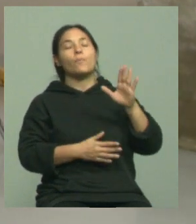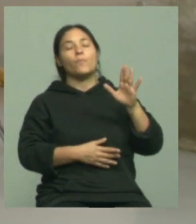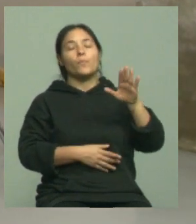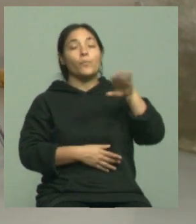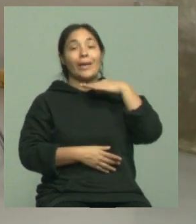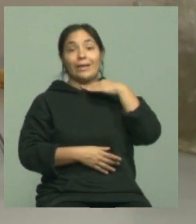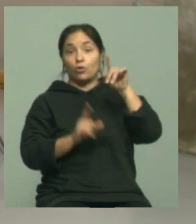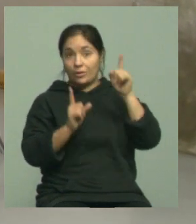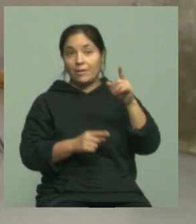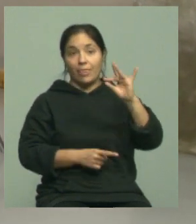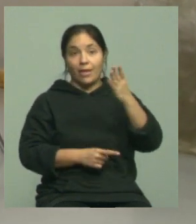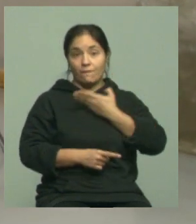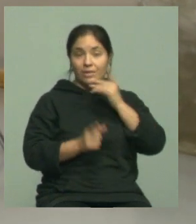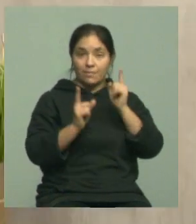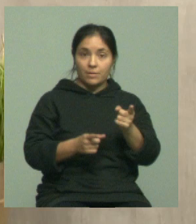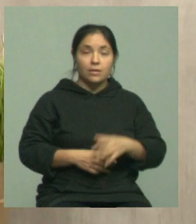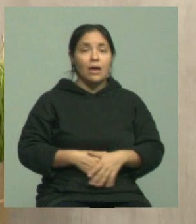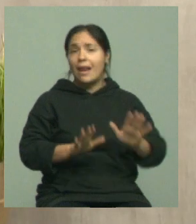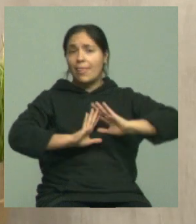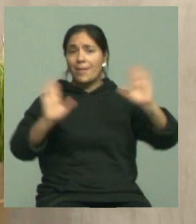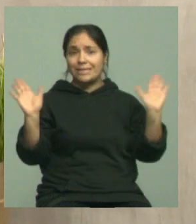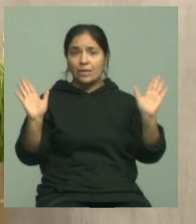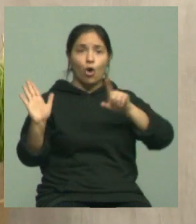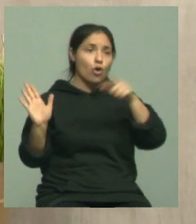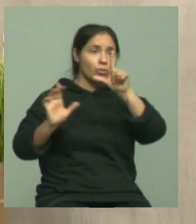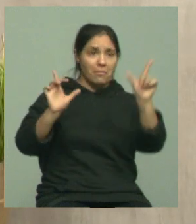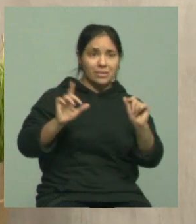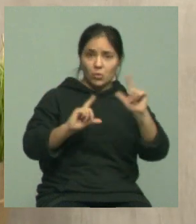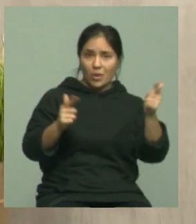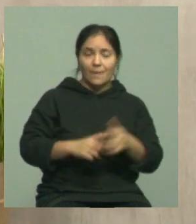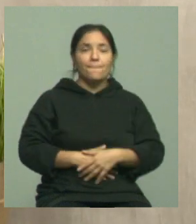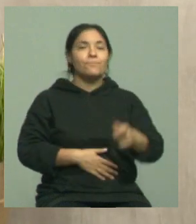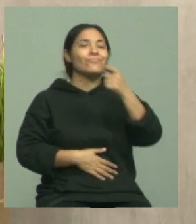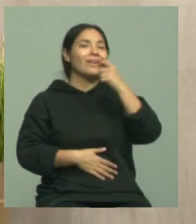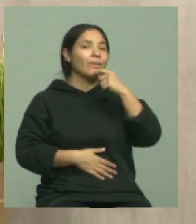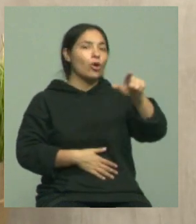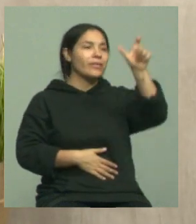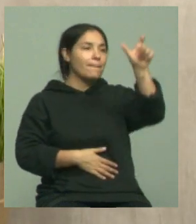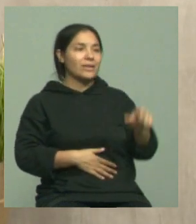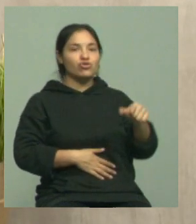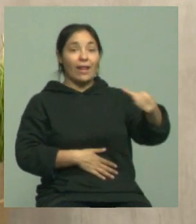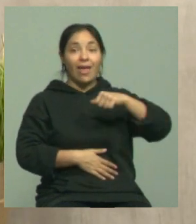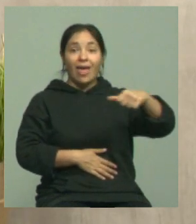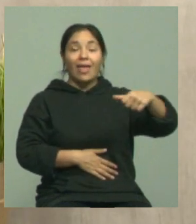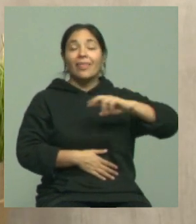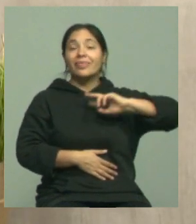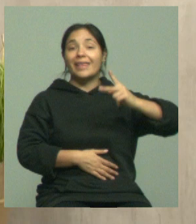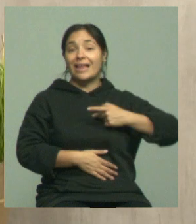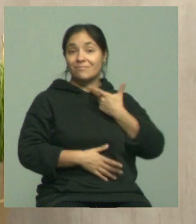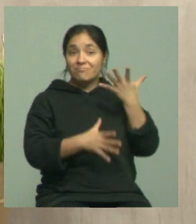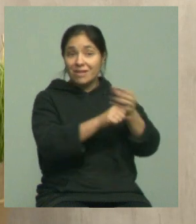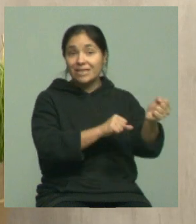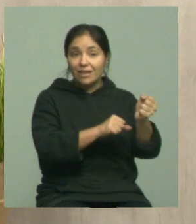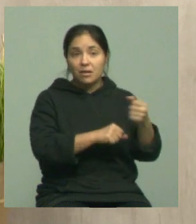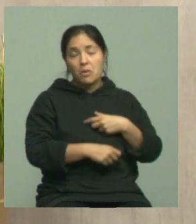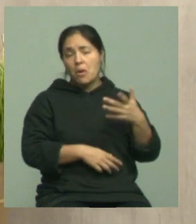América Latina, ¿no? Entonces, matar a una persona trans es como matar a cualquier persona, cuando sabemos que esa persona, por